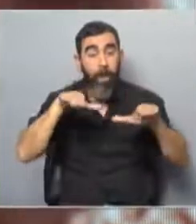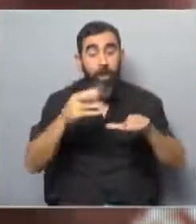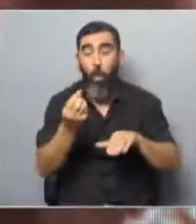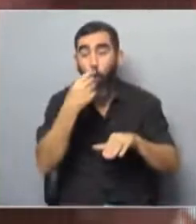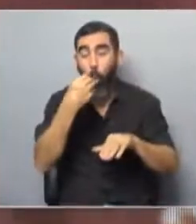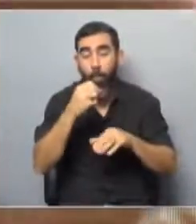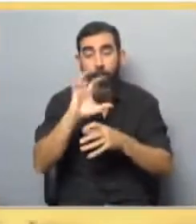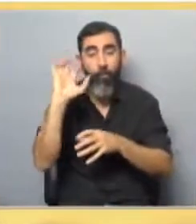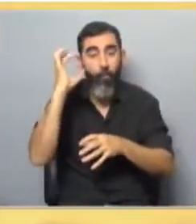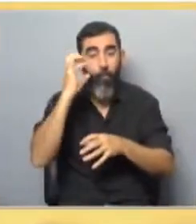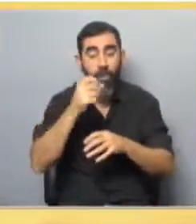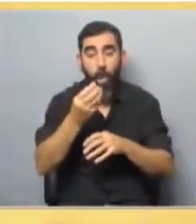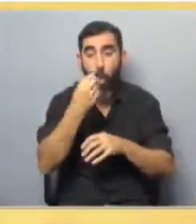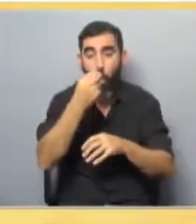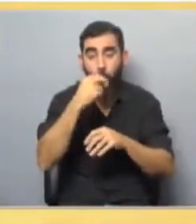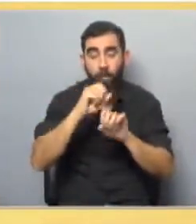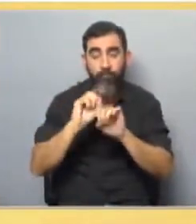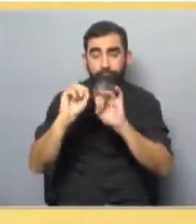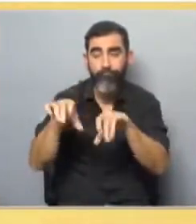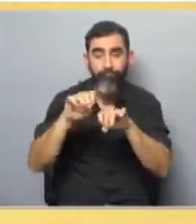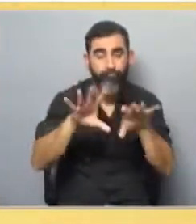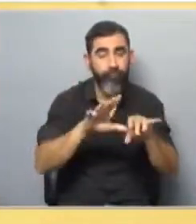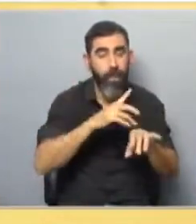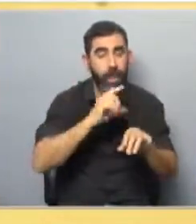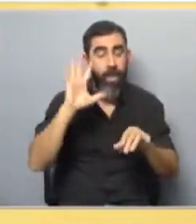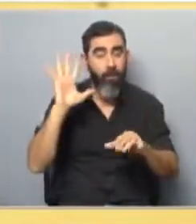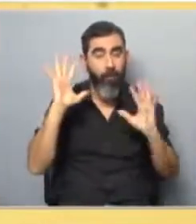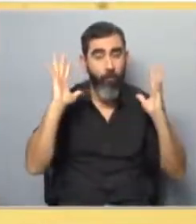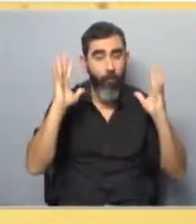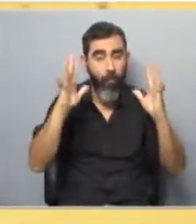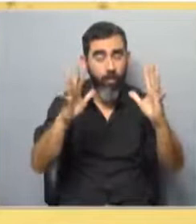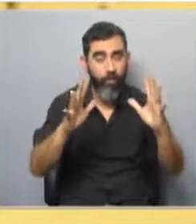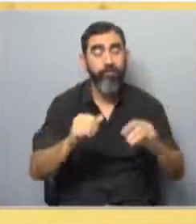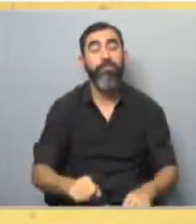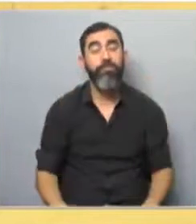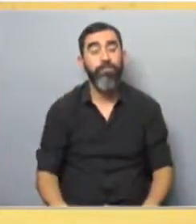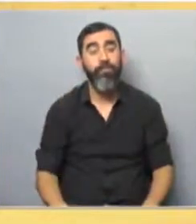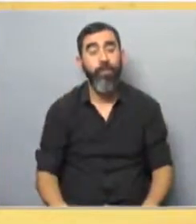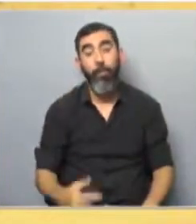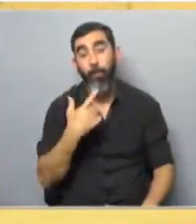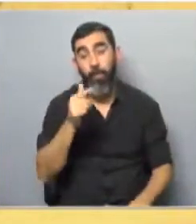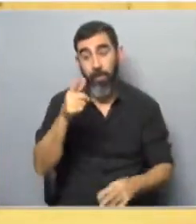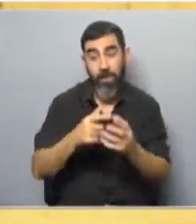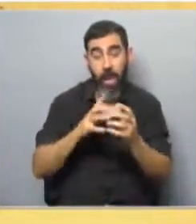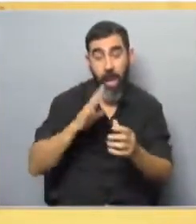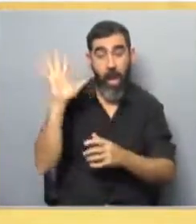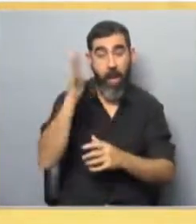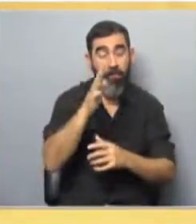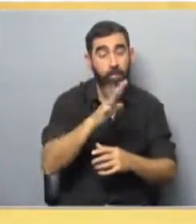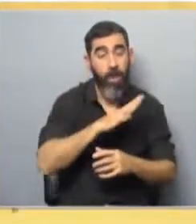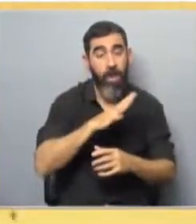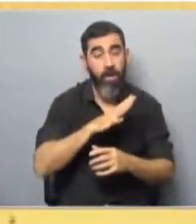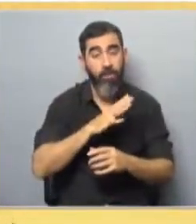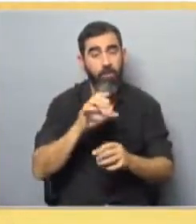su fruto, lo dispersan a bosques nativos y ahí prolifera mucho. Y el tema es que, por ejemplo, esta especie tiene una capacidad de